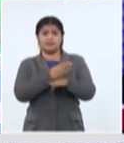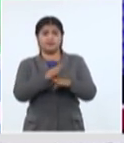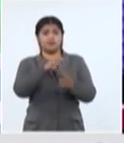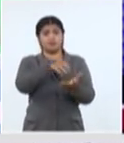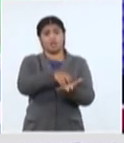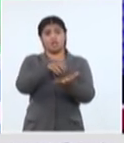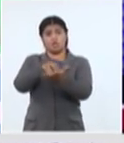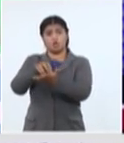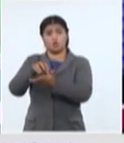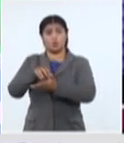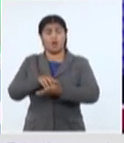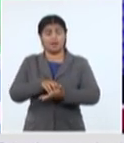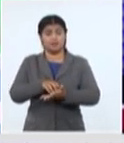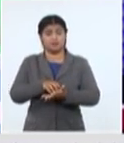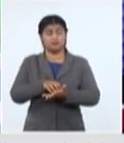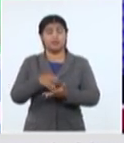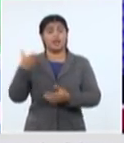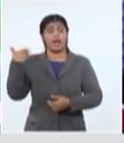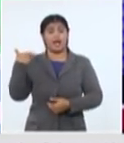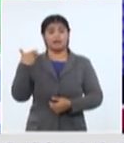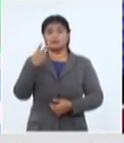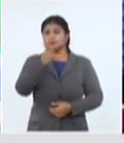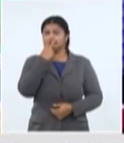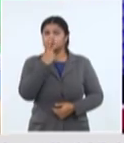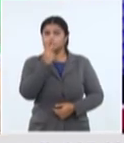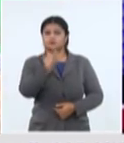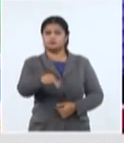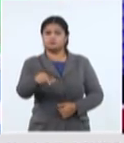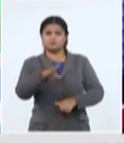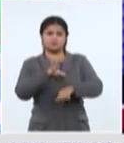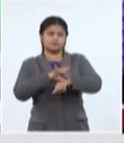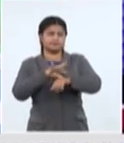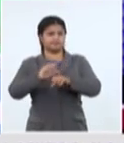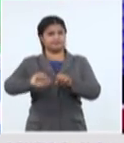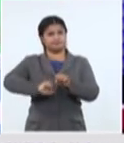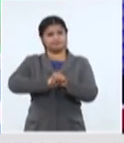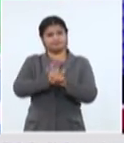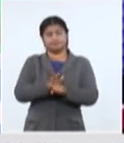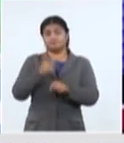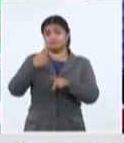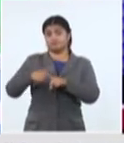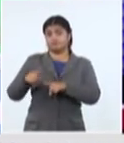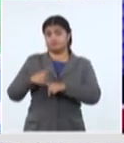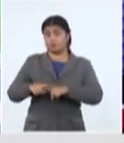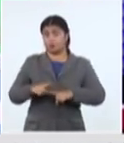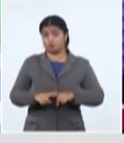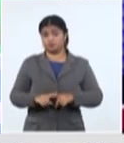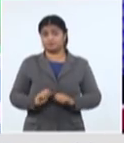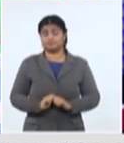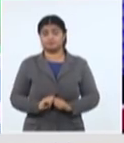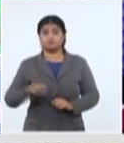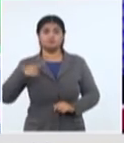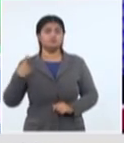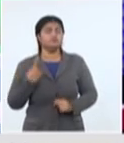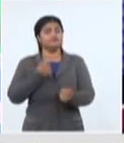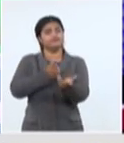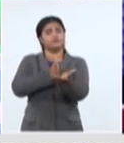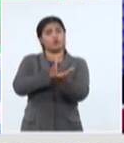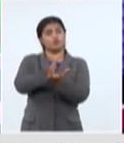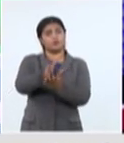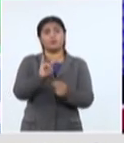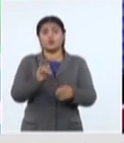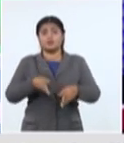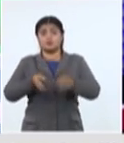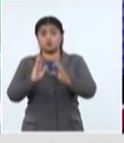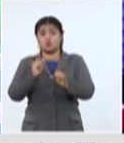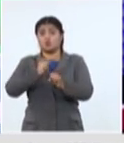centros COVID, otros que primó más la telemedicina. Nosotros seguimos, el instituto siguió trabajando